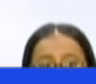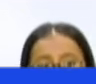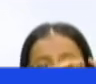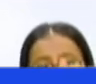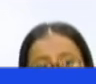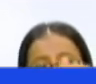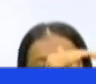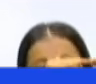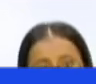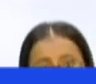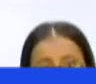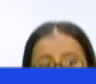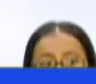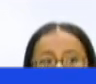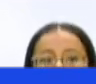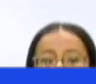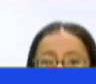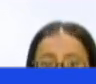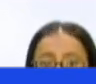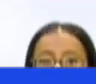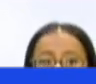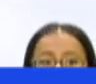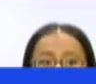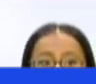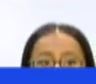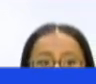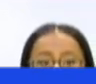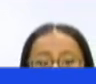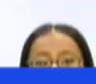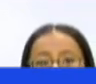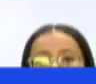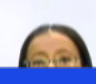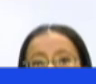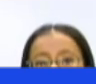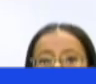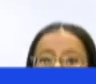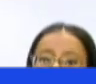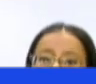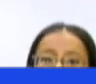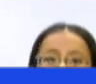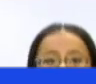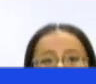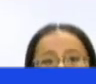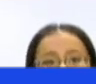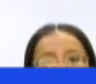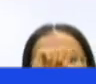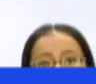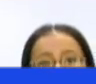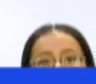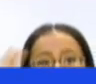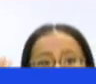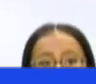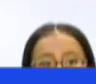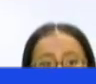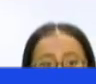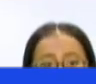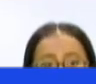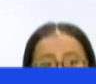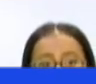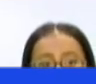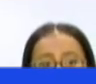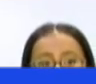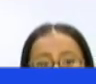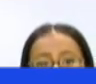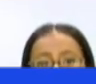Caso número 7. Leopoldo Crivelli, exalcalde de Choloma, departamento